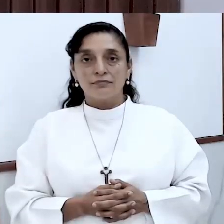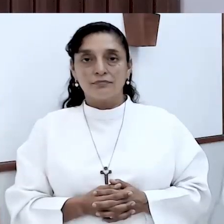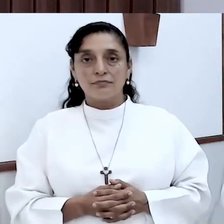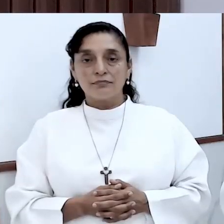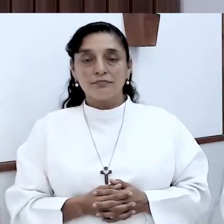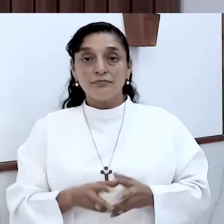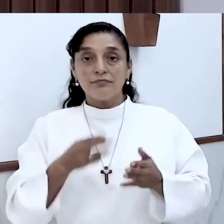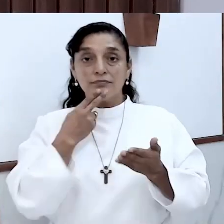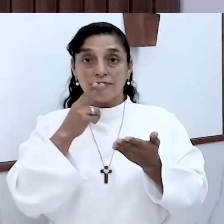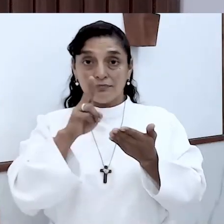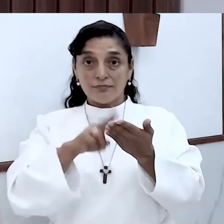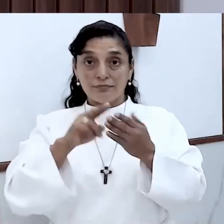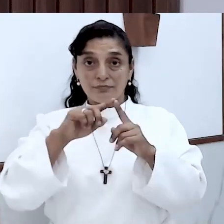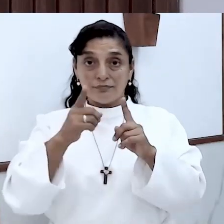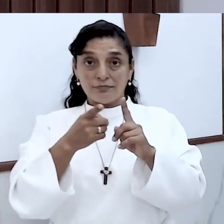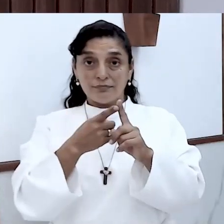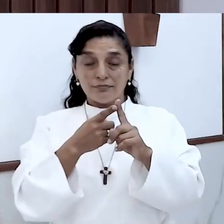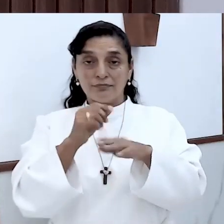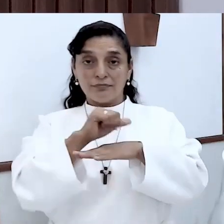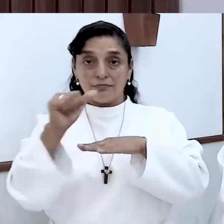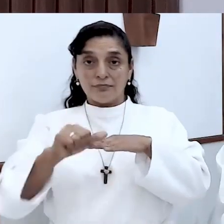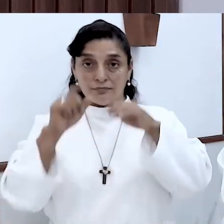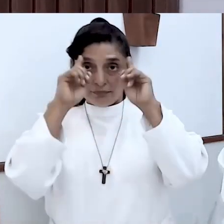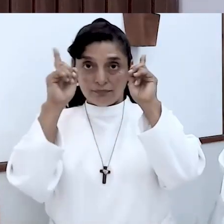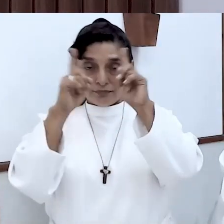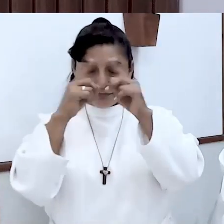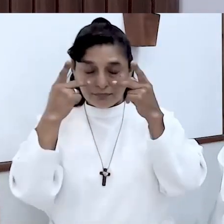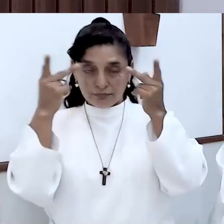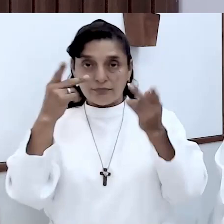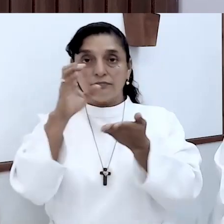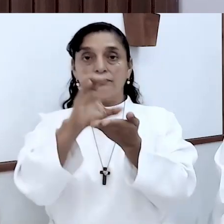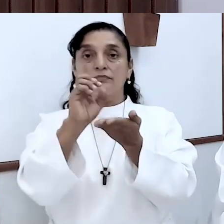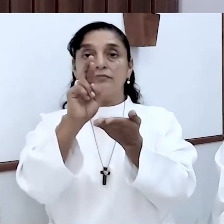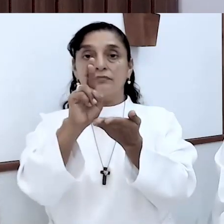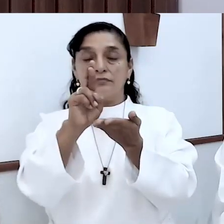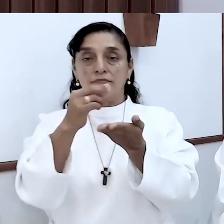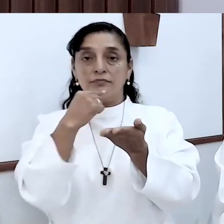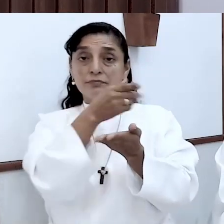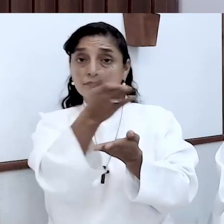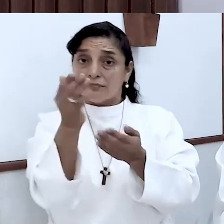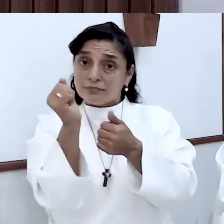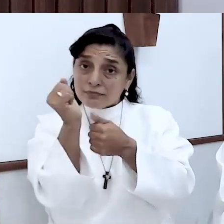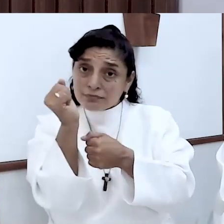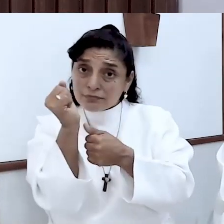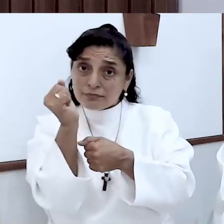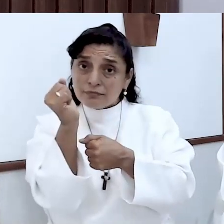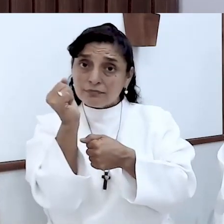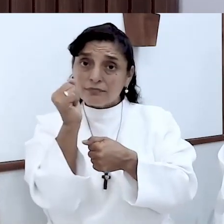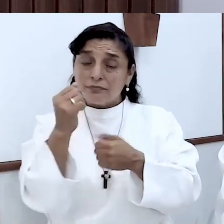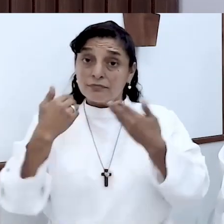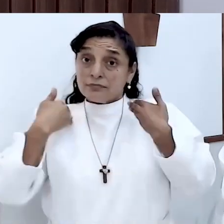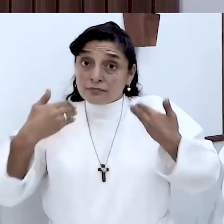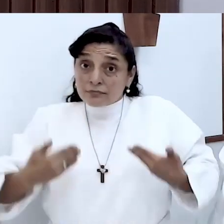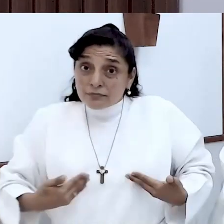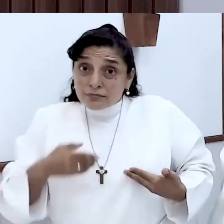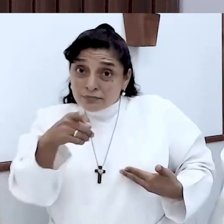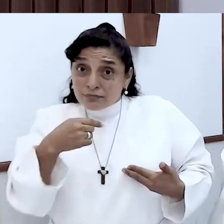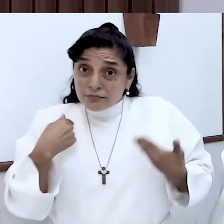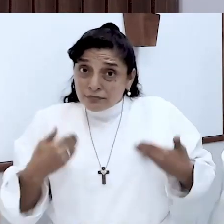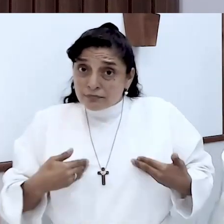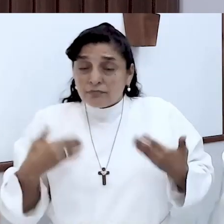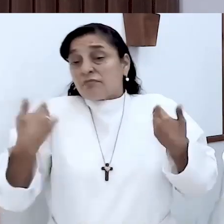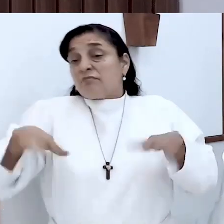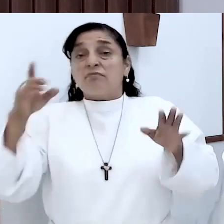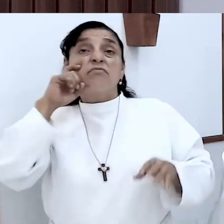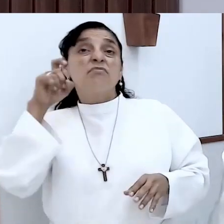voluntad. De la primera carta del apóstol San Pablo a los Corintios. Hermanos, el cuerpo no es para